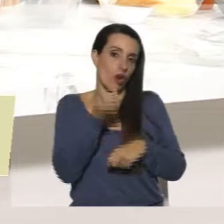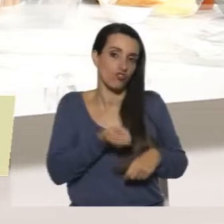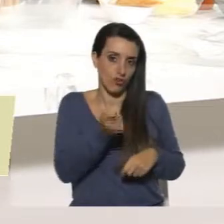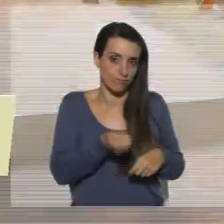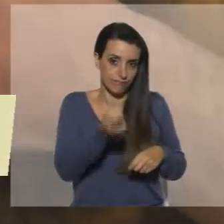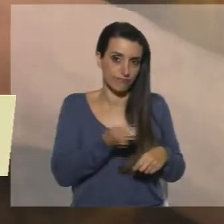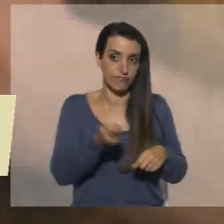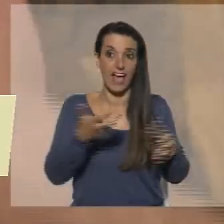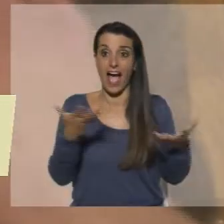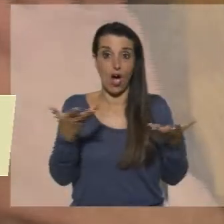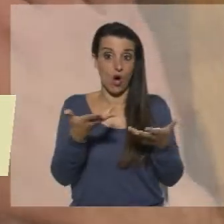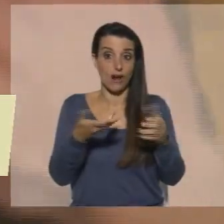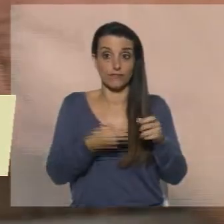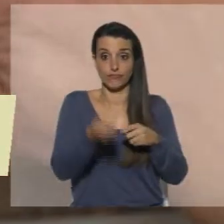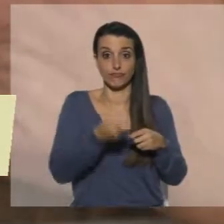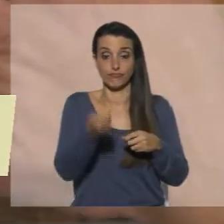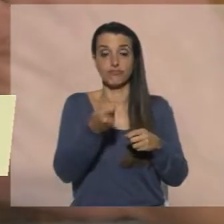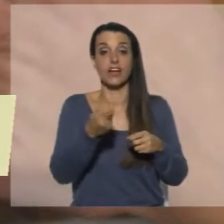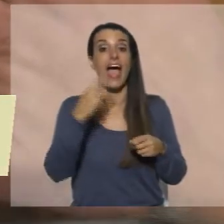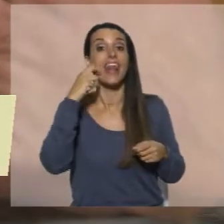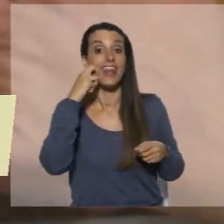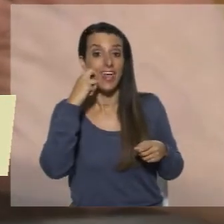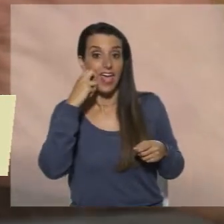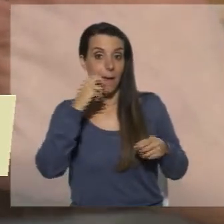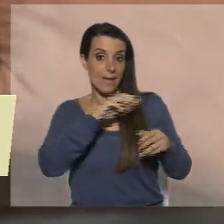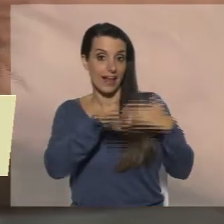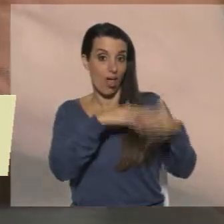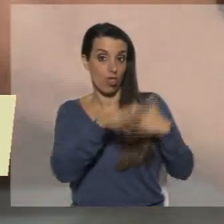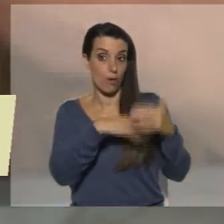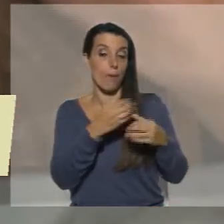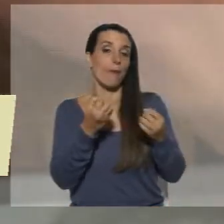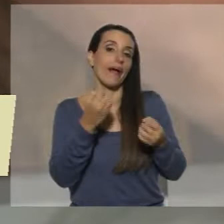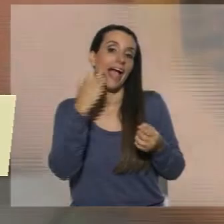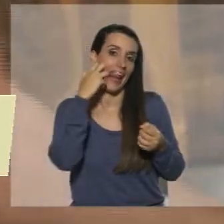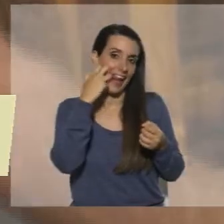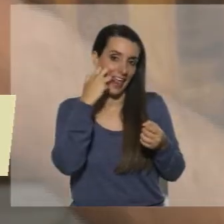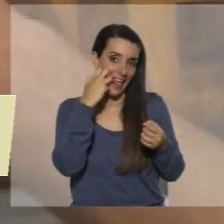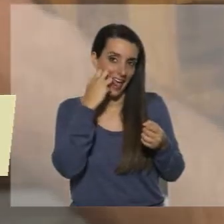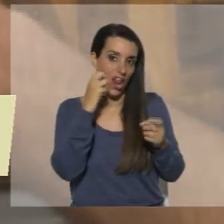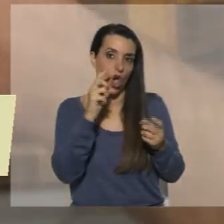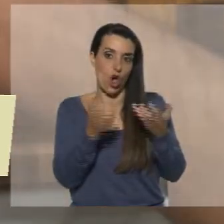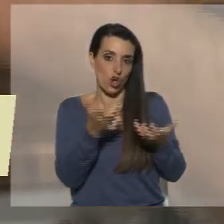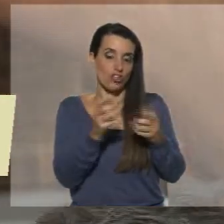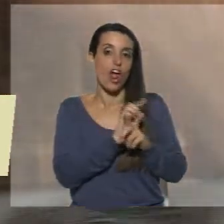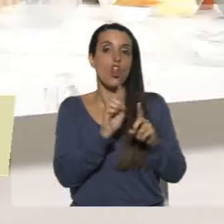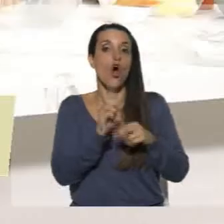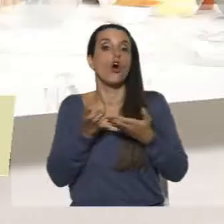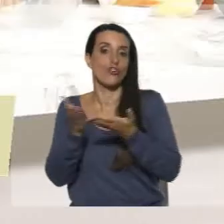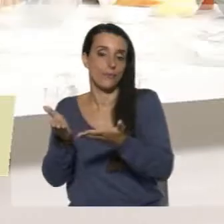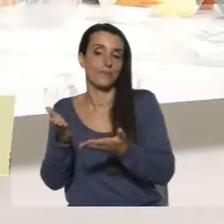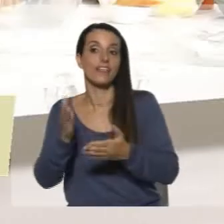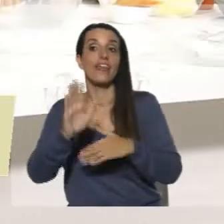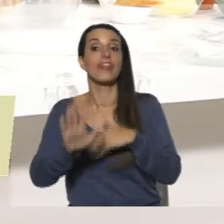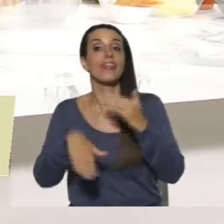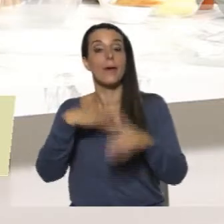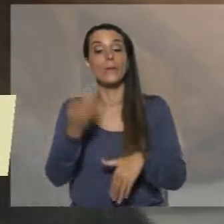Que es lo que ya voy a empezar a hacer, que se lo tenemos que agregar a la carne no tan caliente, ¿ah? Porque la carne obviamente no la vamos a cocinar, porque se va a cocinar de una del horno. Y después le vamos